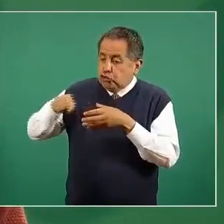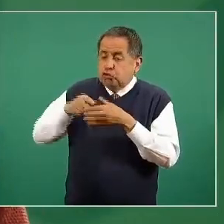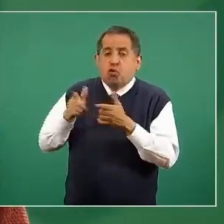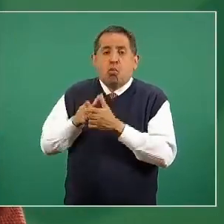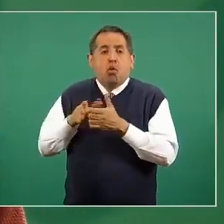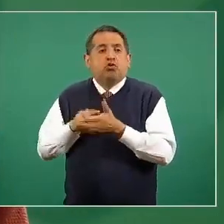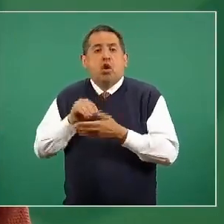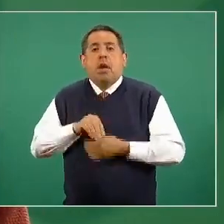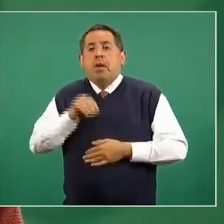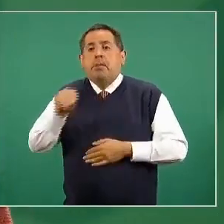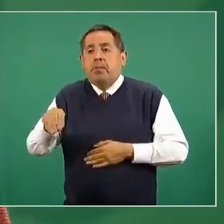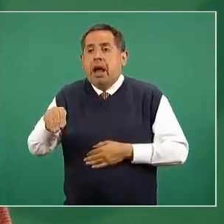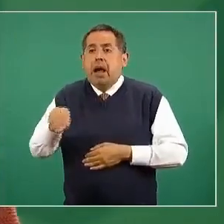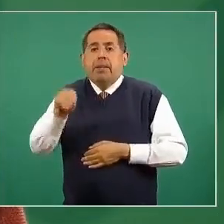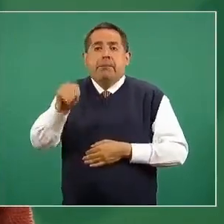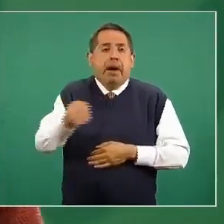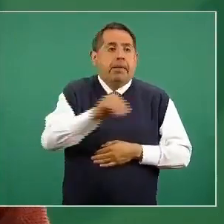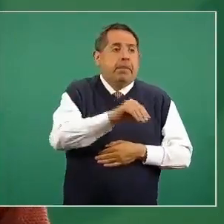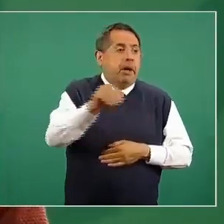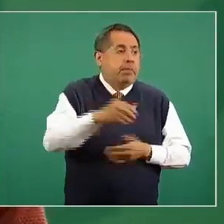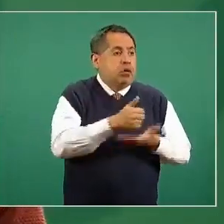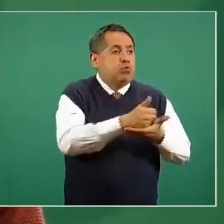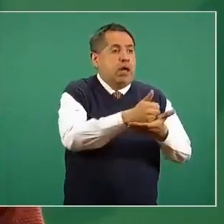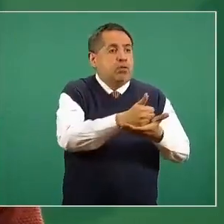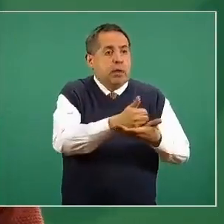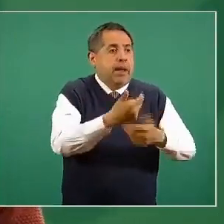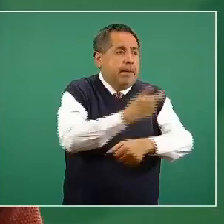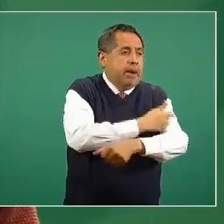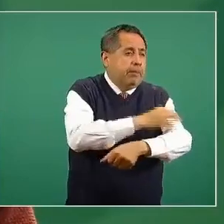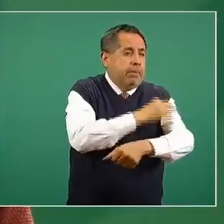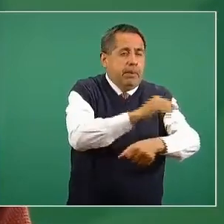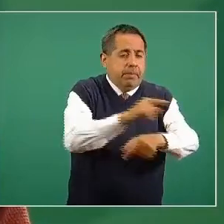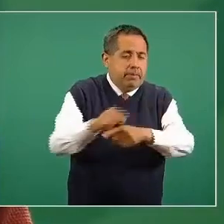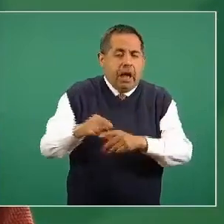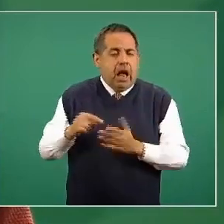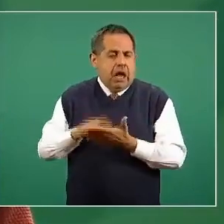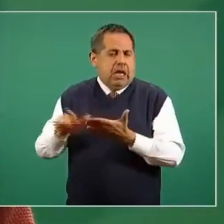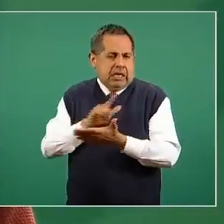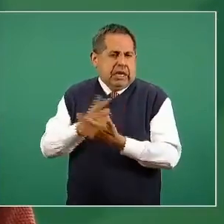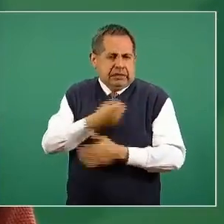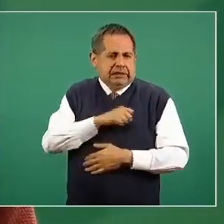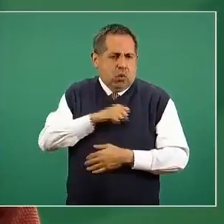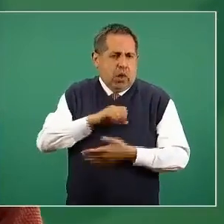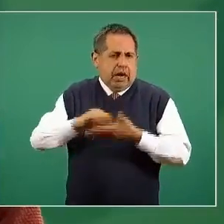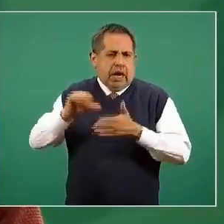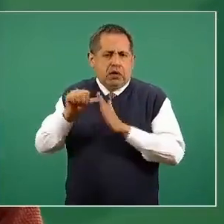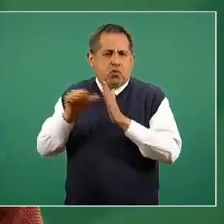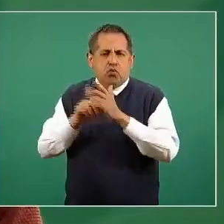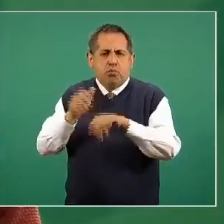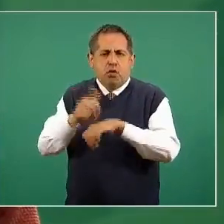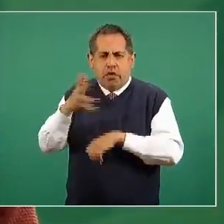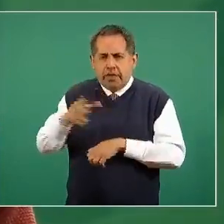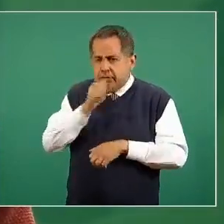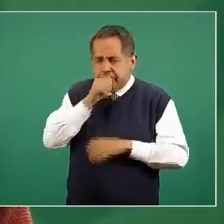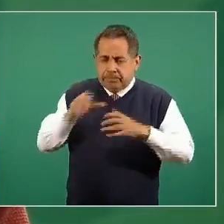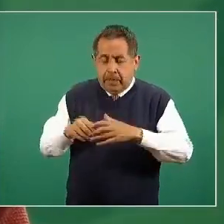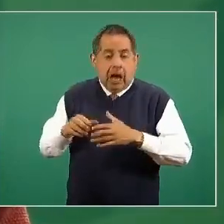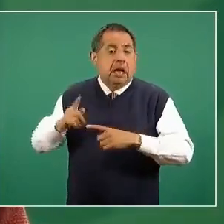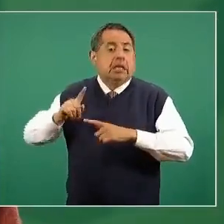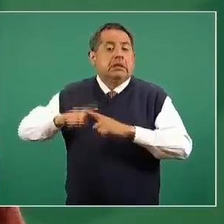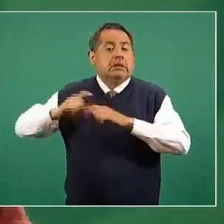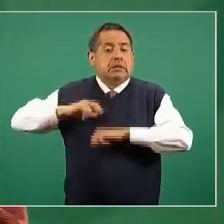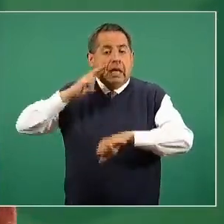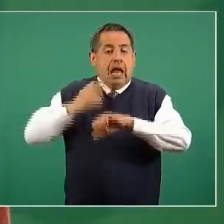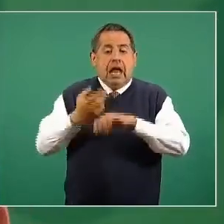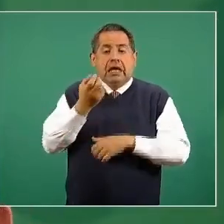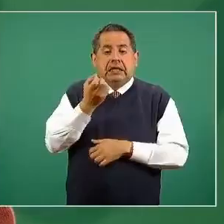Salud considera en su título 10 referente a las medidas extraordinarias de salud pública, y es una facultad del secretario de